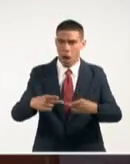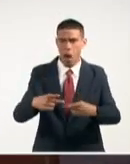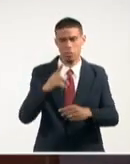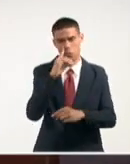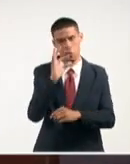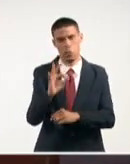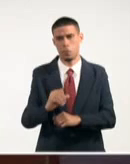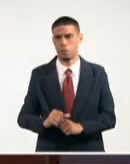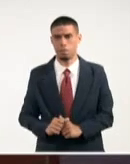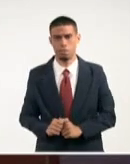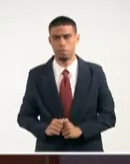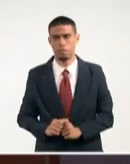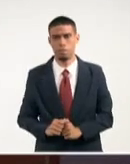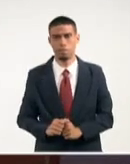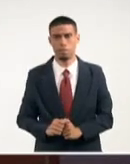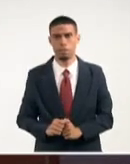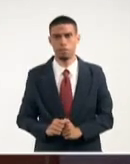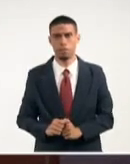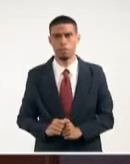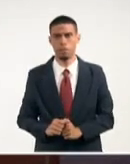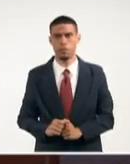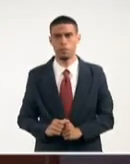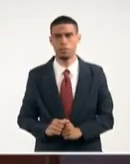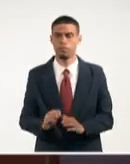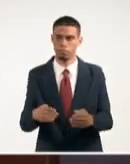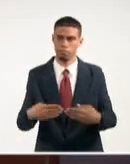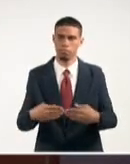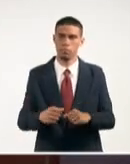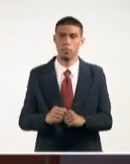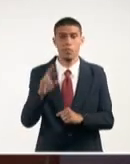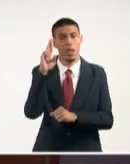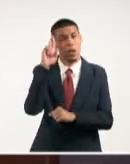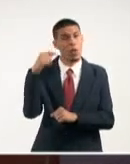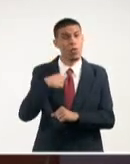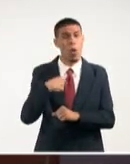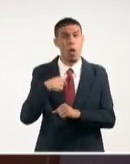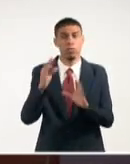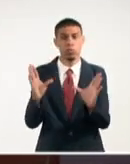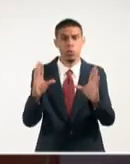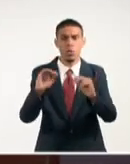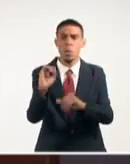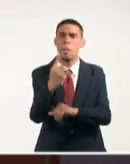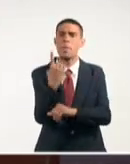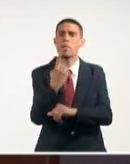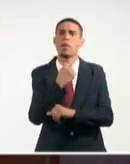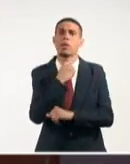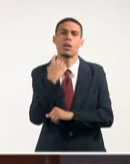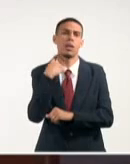concluyó. Recuerdo aquella memorable noche del 1 de enero de